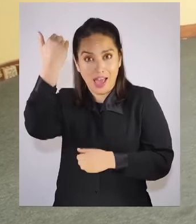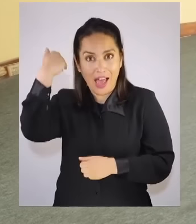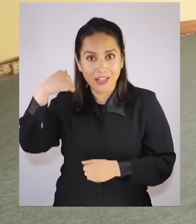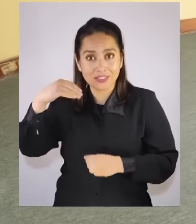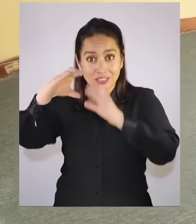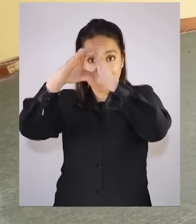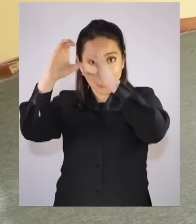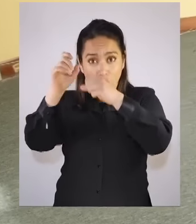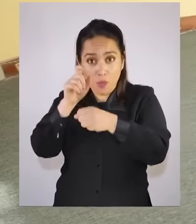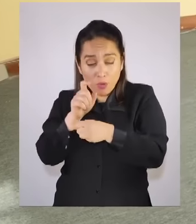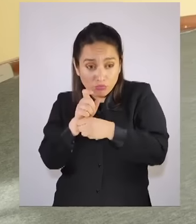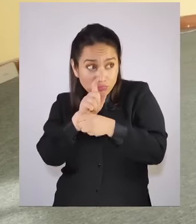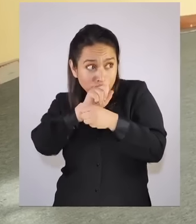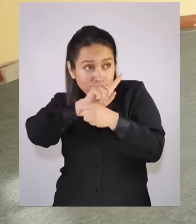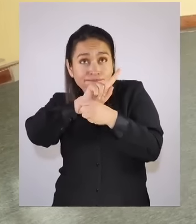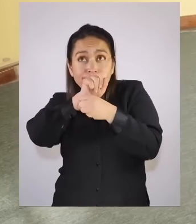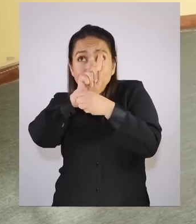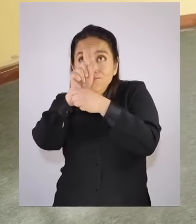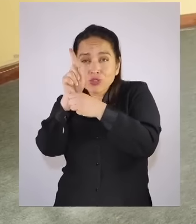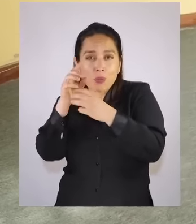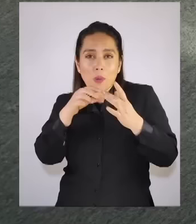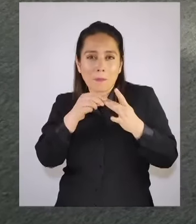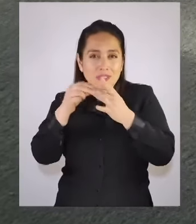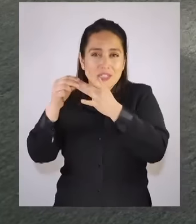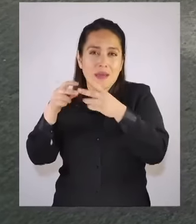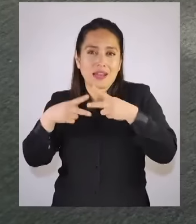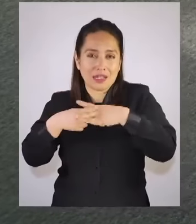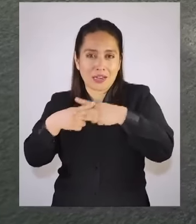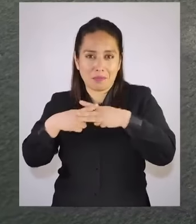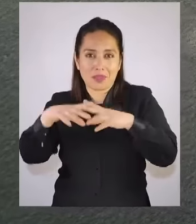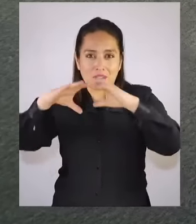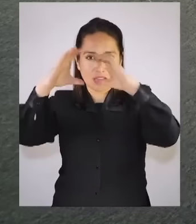telescopio de tránsito, el instrumento principal del observatorio.